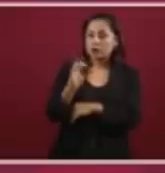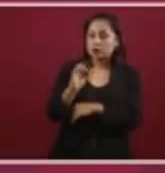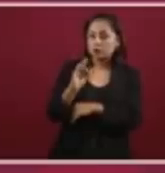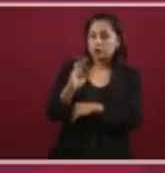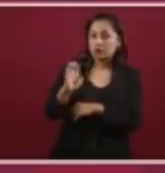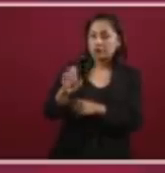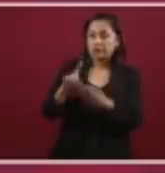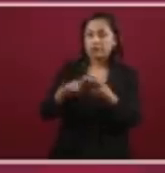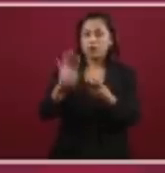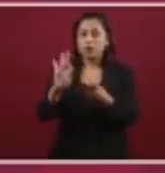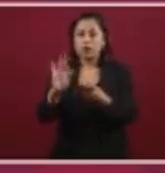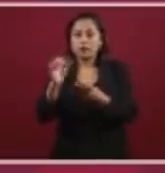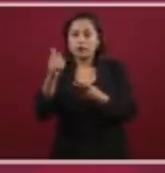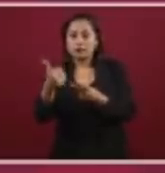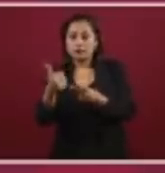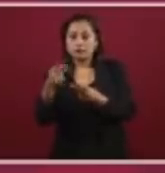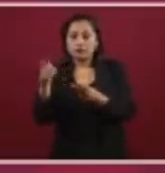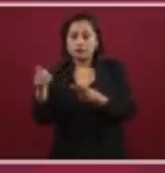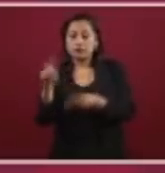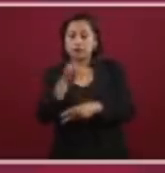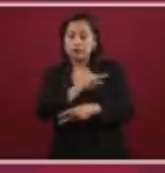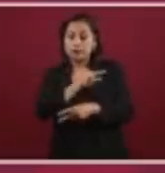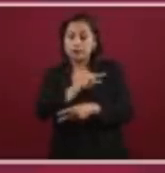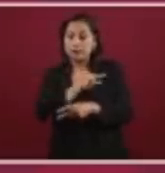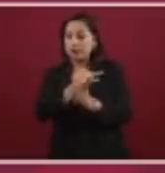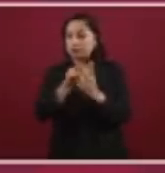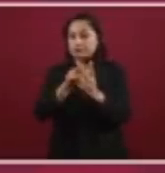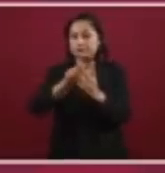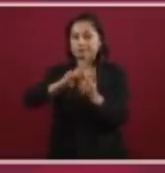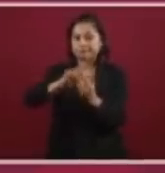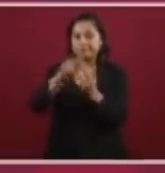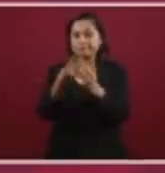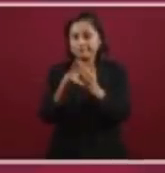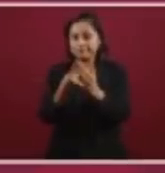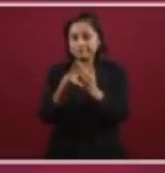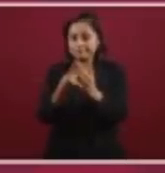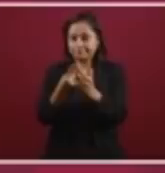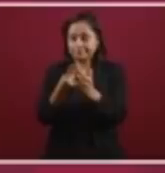iniciativa privada y va a ser 75